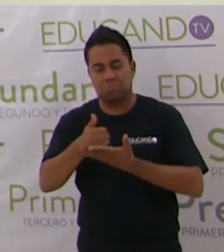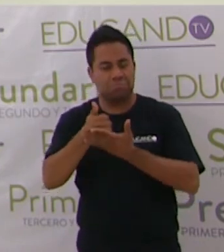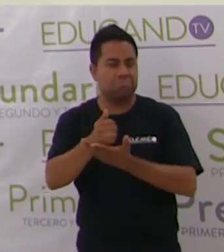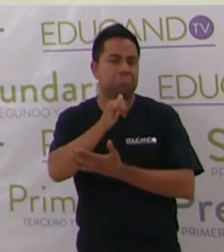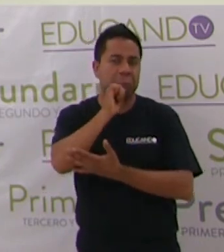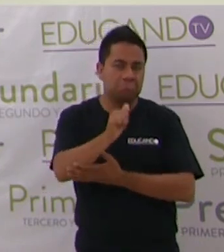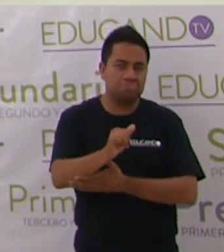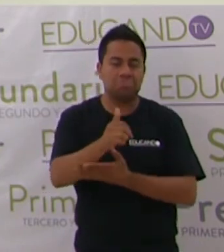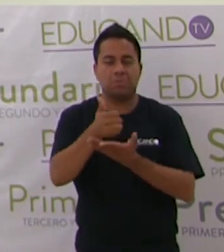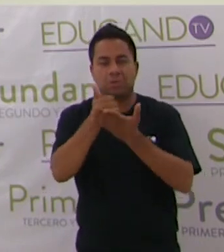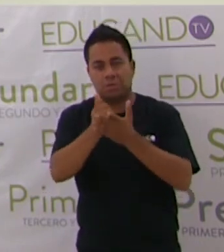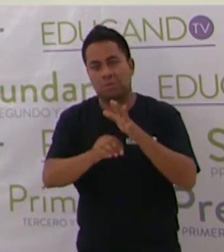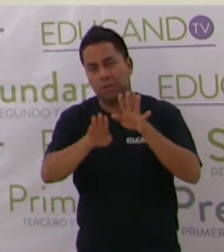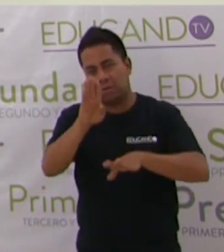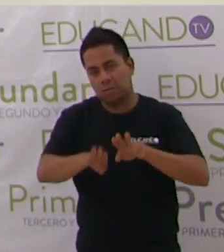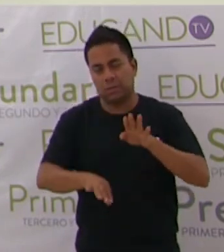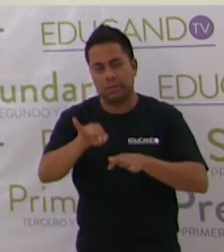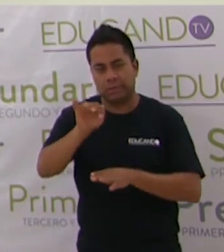Bueno,